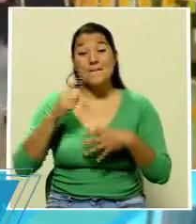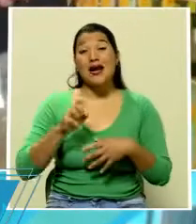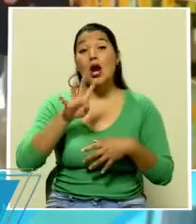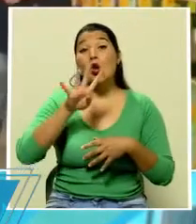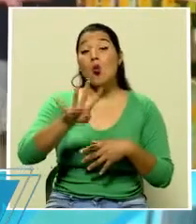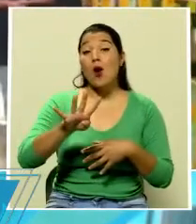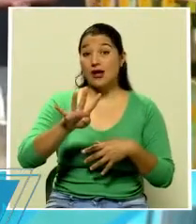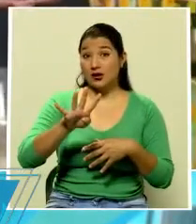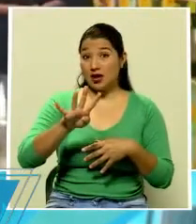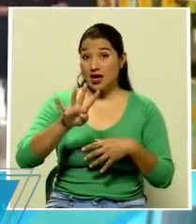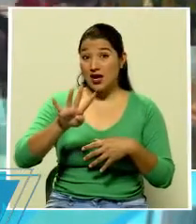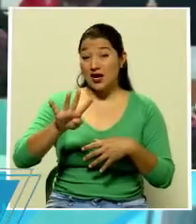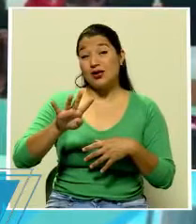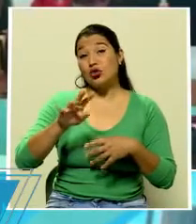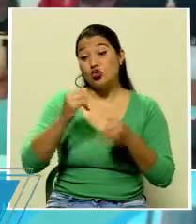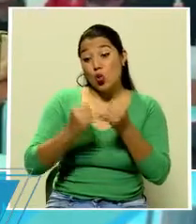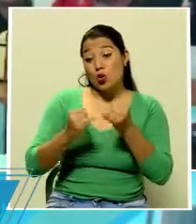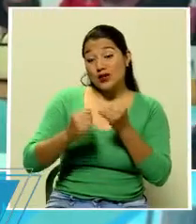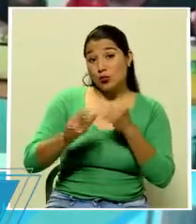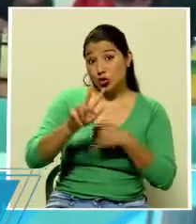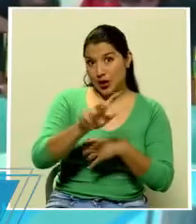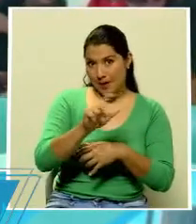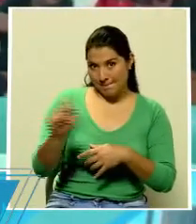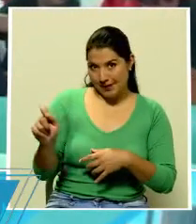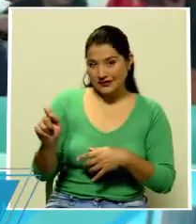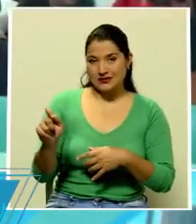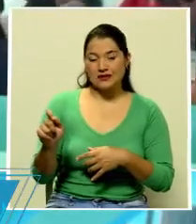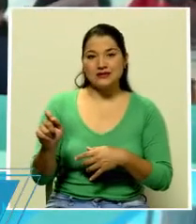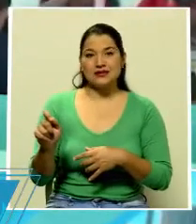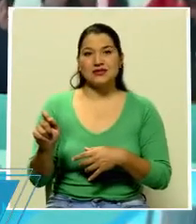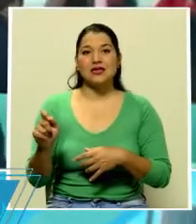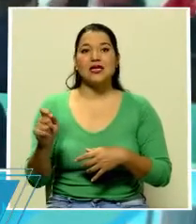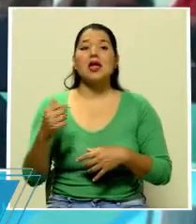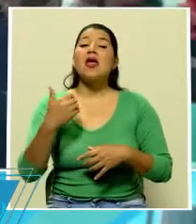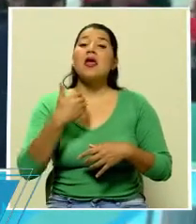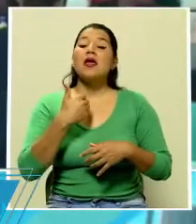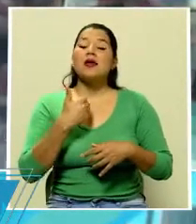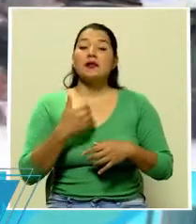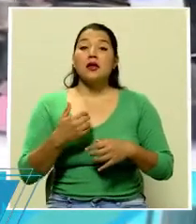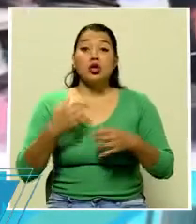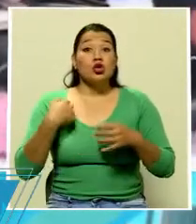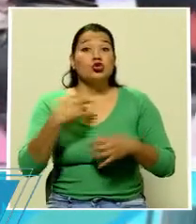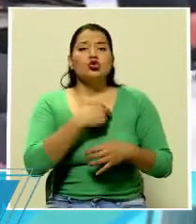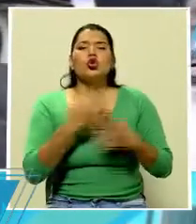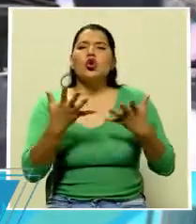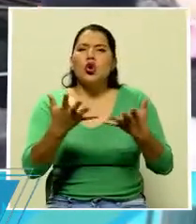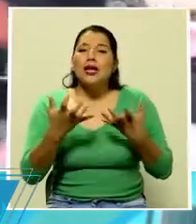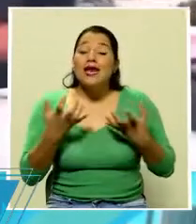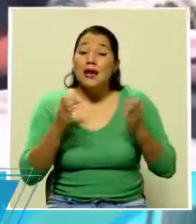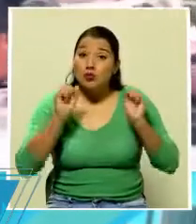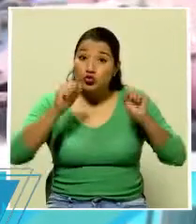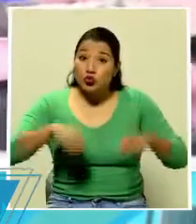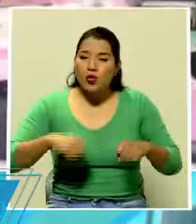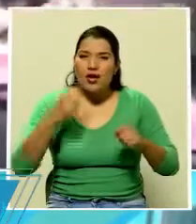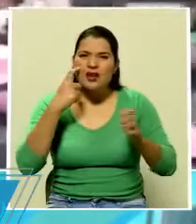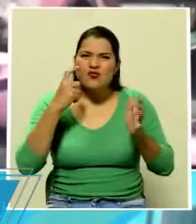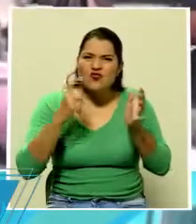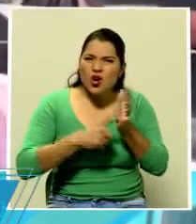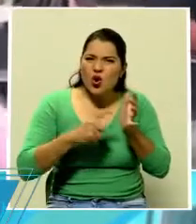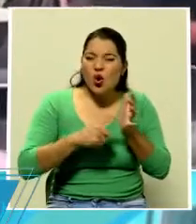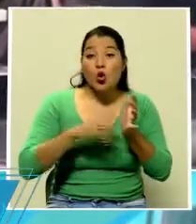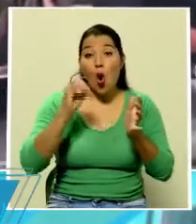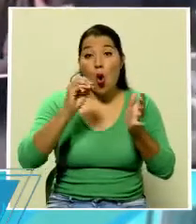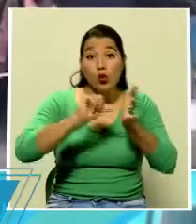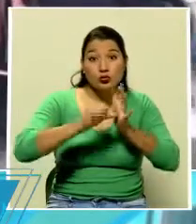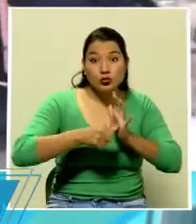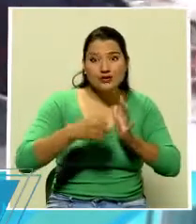del menos 16%. Si bien tenemos una expectativa de empleo negativa, lo que nosotros queremos resaltar es que tenemos un aumento